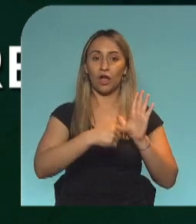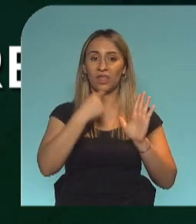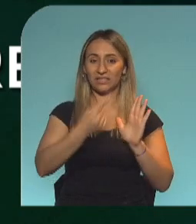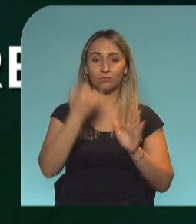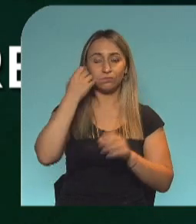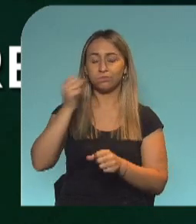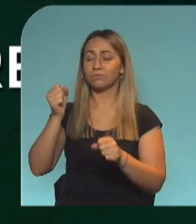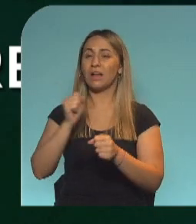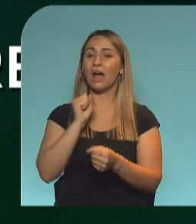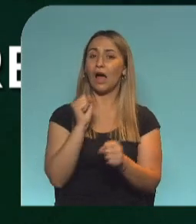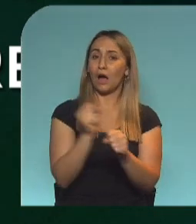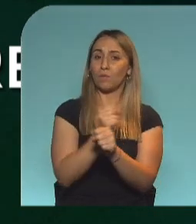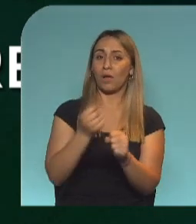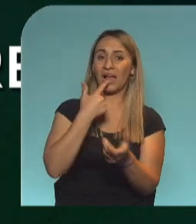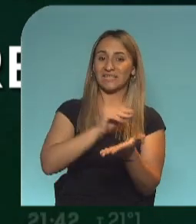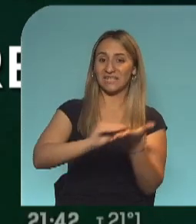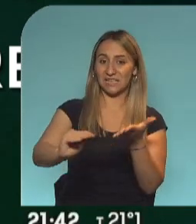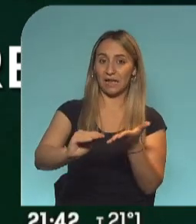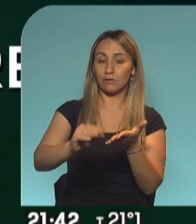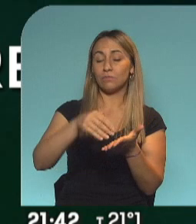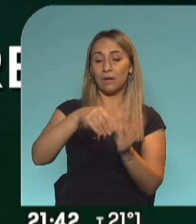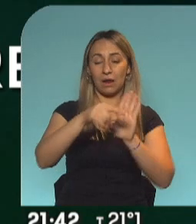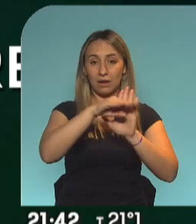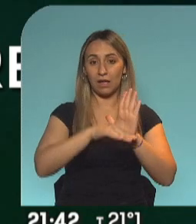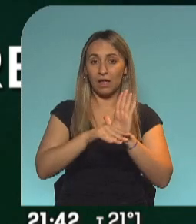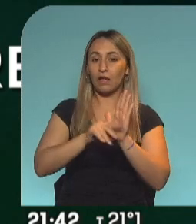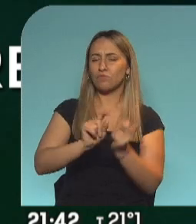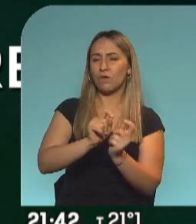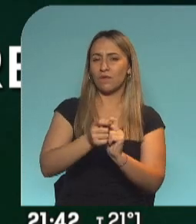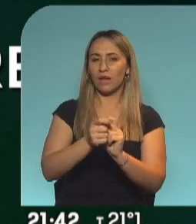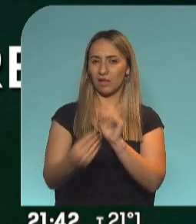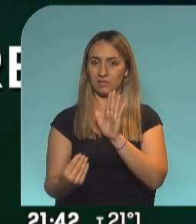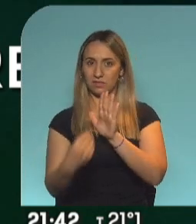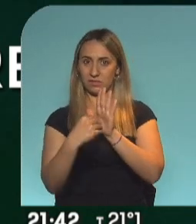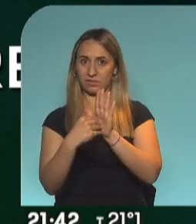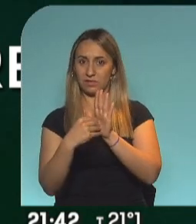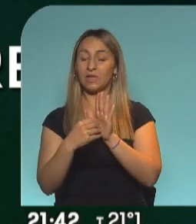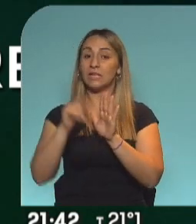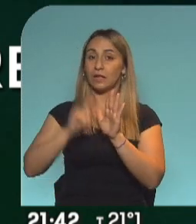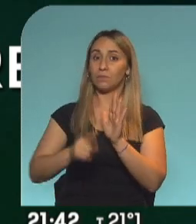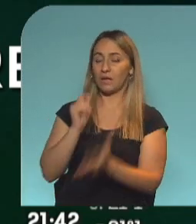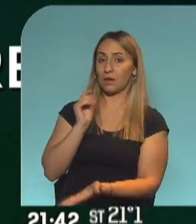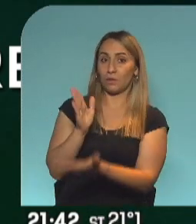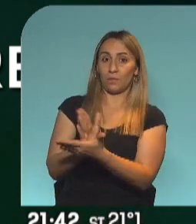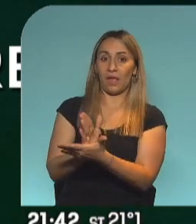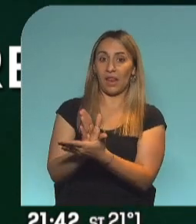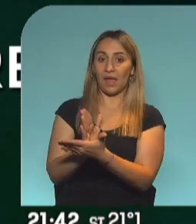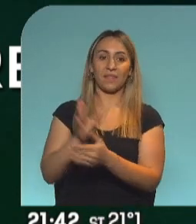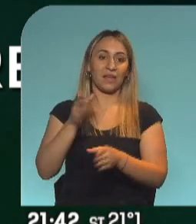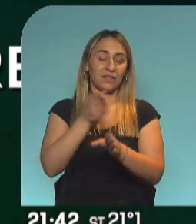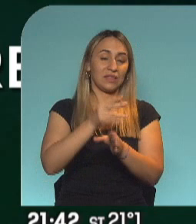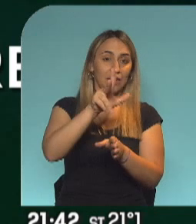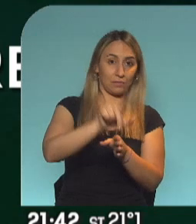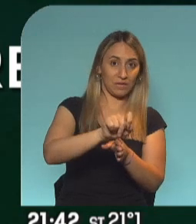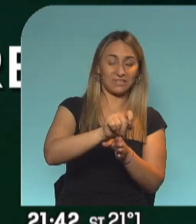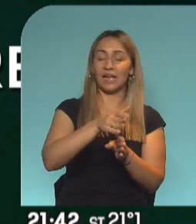del Senado para modificarlo e incorporar la porno venganza y elevar la pena entre 3 meses